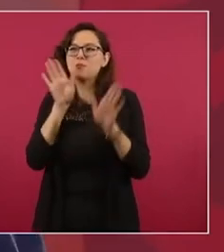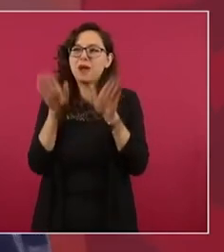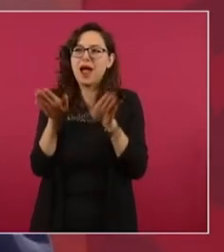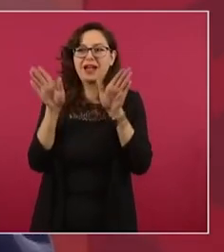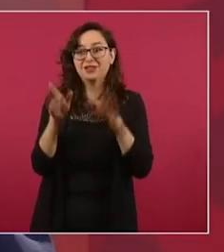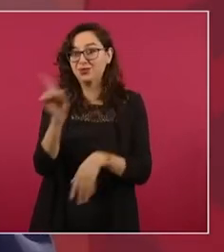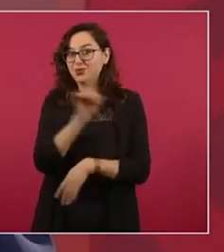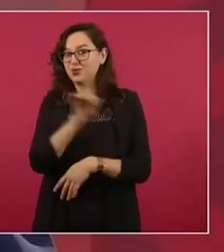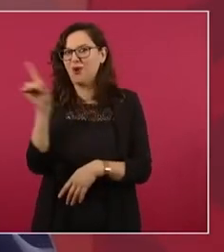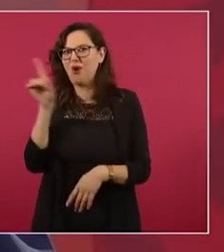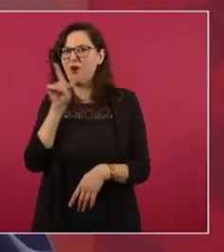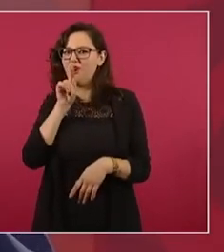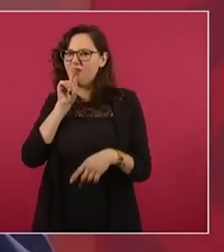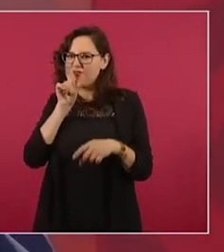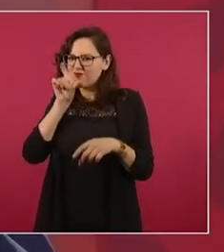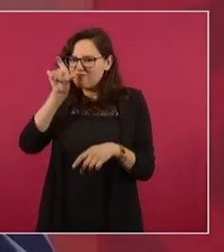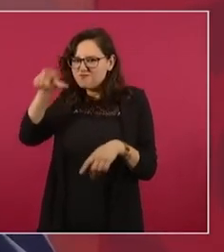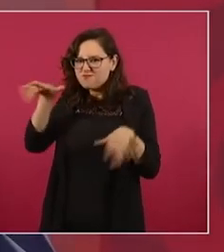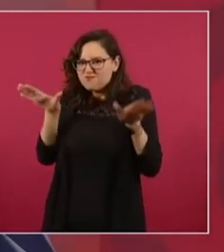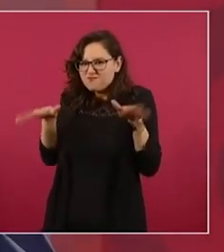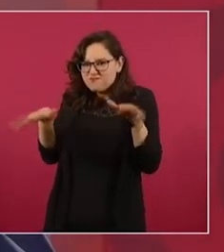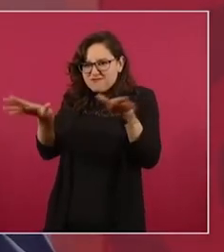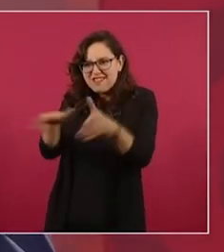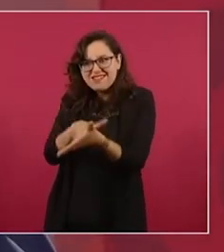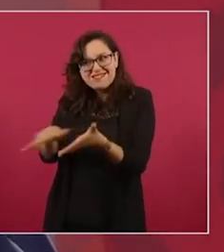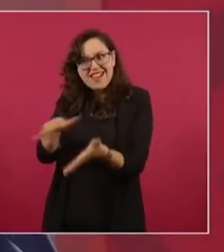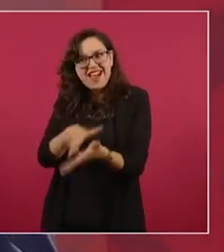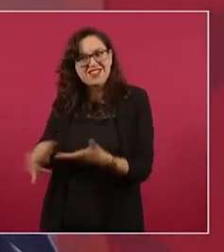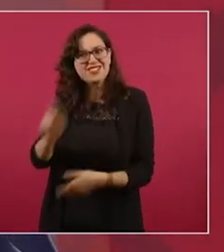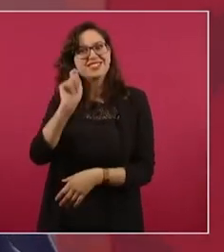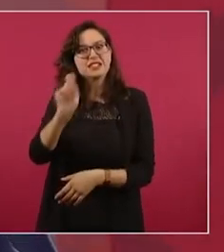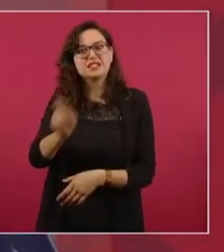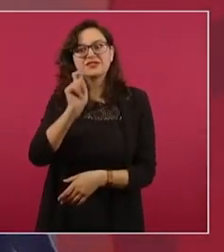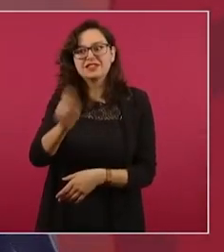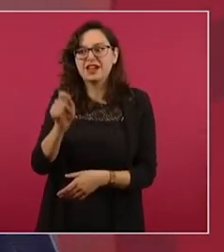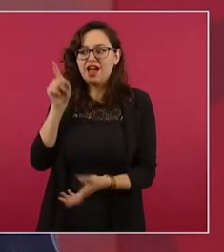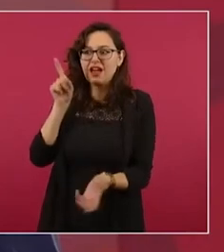que habían muchas cuentas falsas.